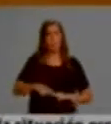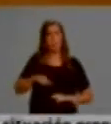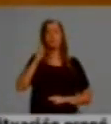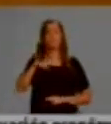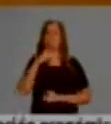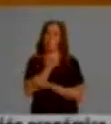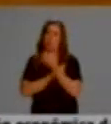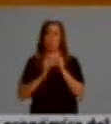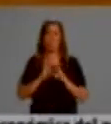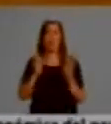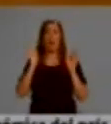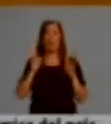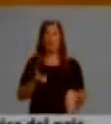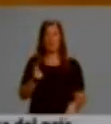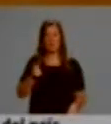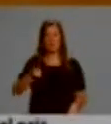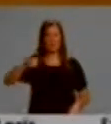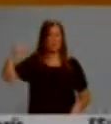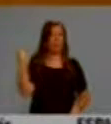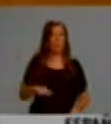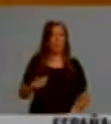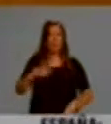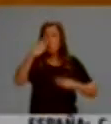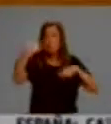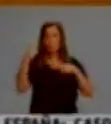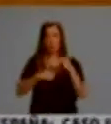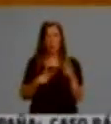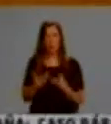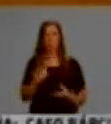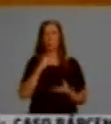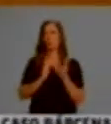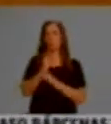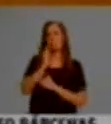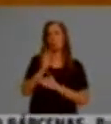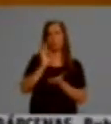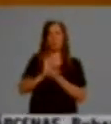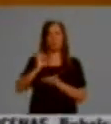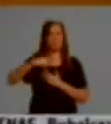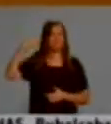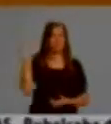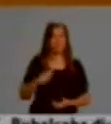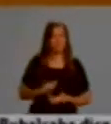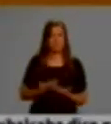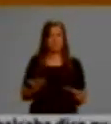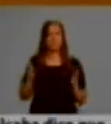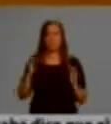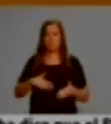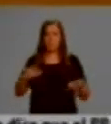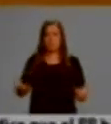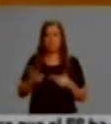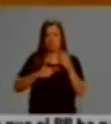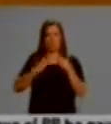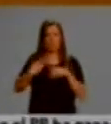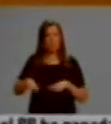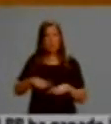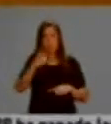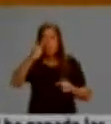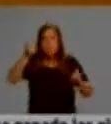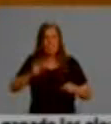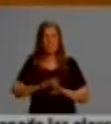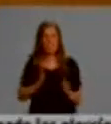economía, incrementando los precios de las obras públicas, productos y servicios, impulsando infraestructuras